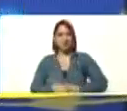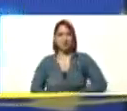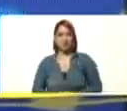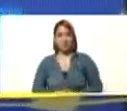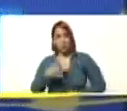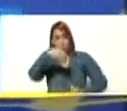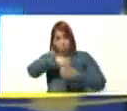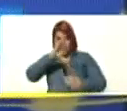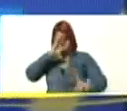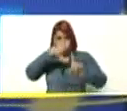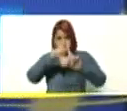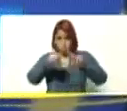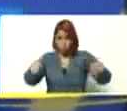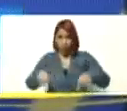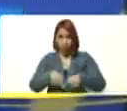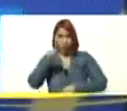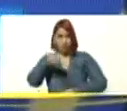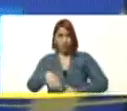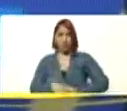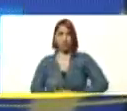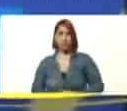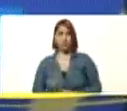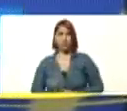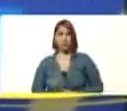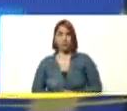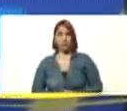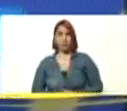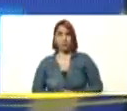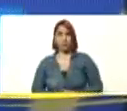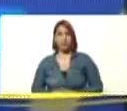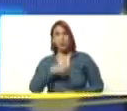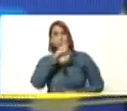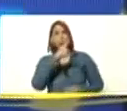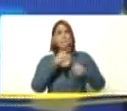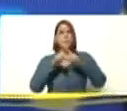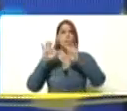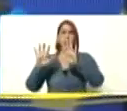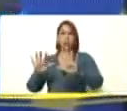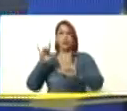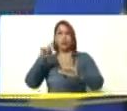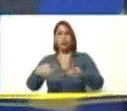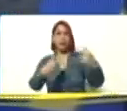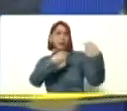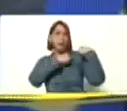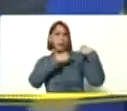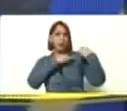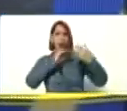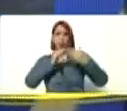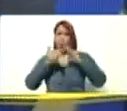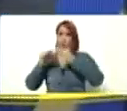enclavada en los cuadrantes y subcuadrantes, y que los 1x10 jefes de comunidad y